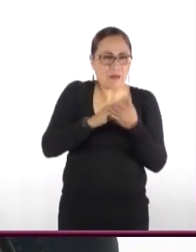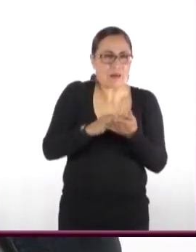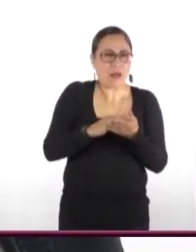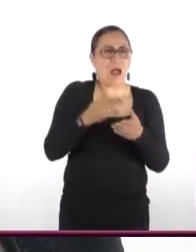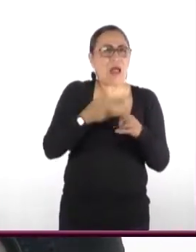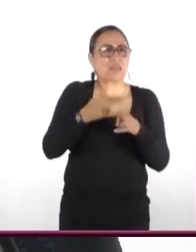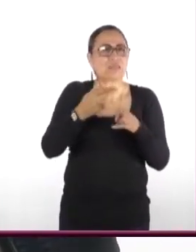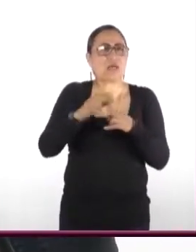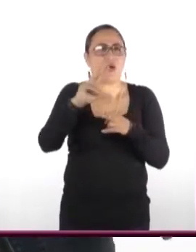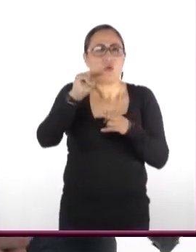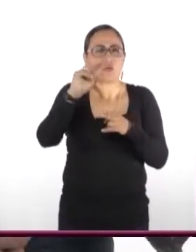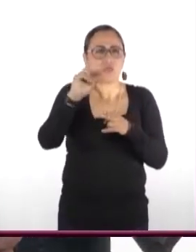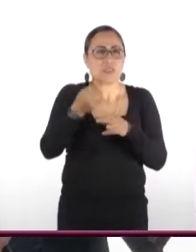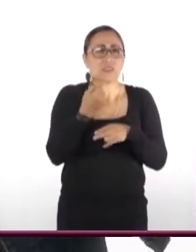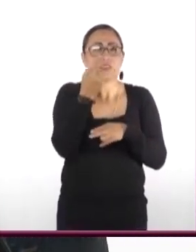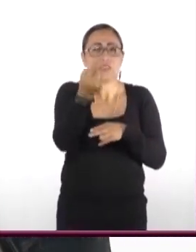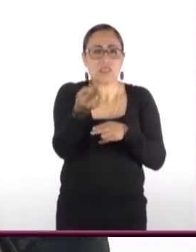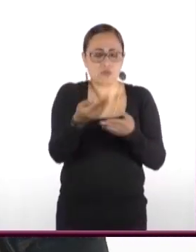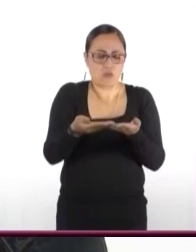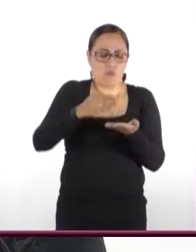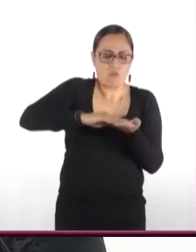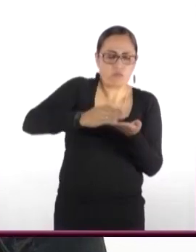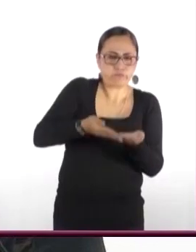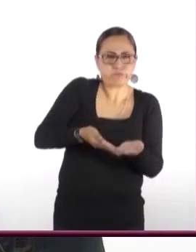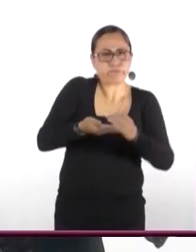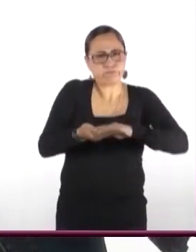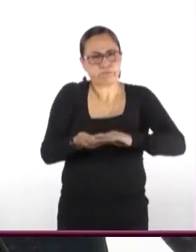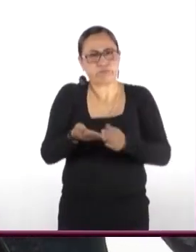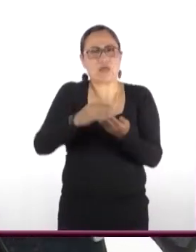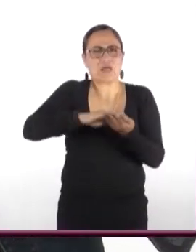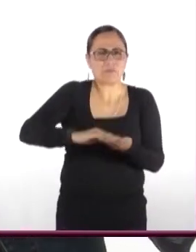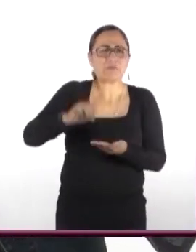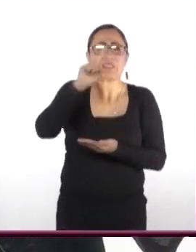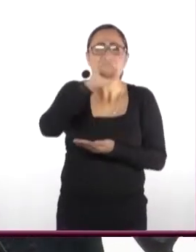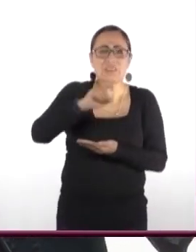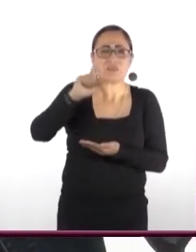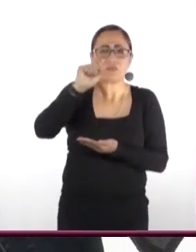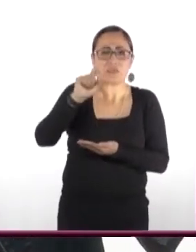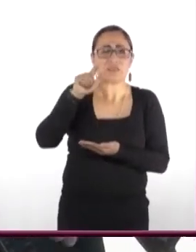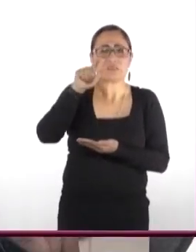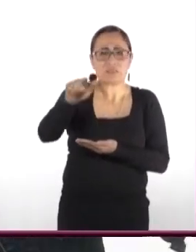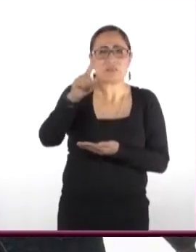dobláramos 81 veces, me lo sé de memoria, el espesor sería de